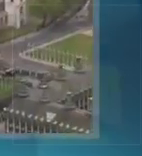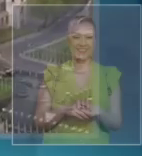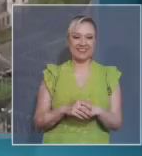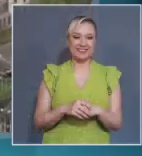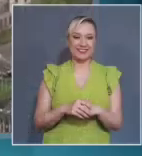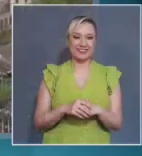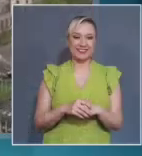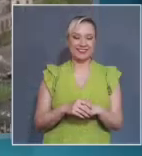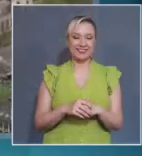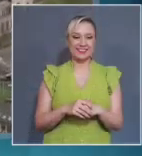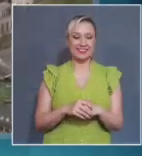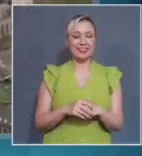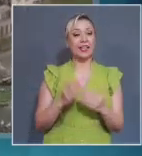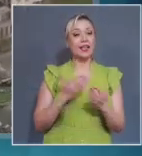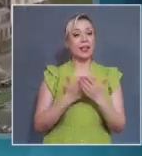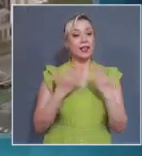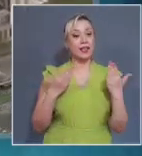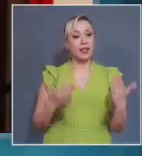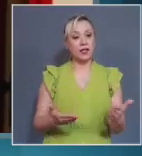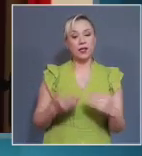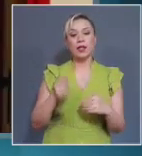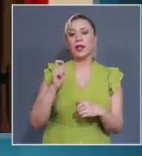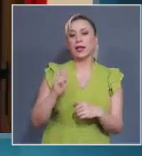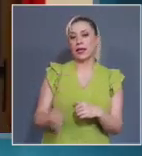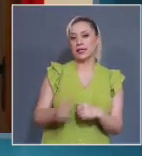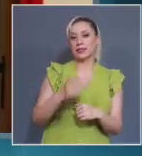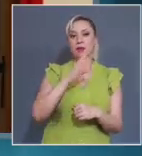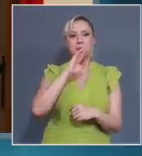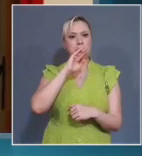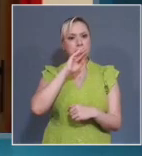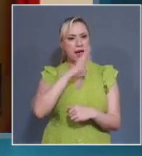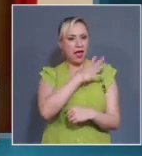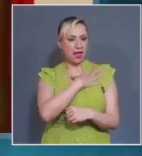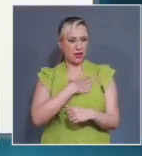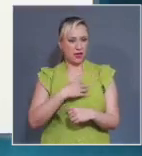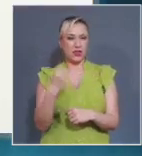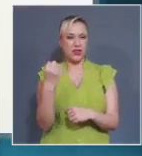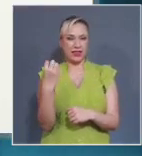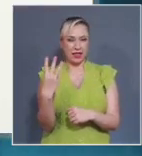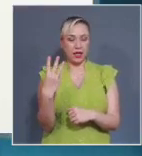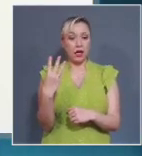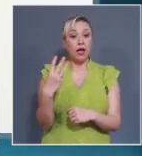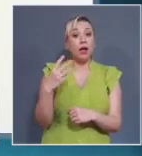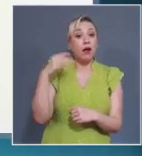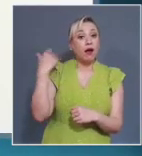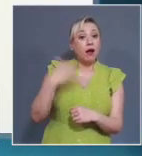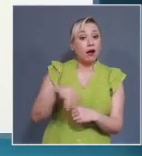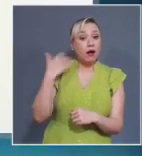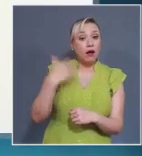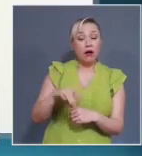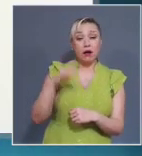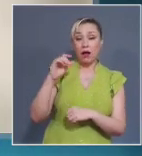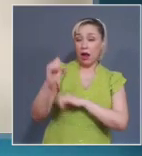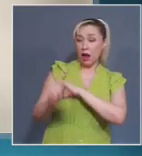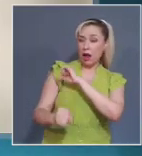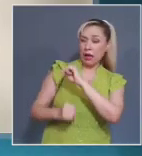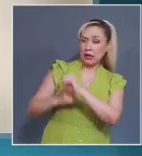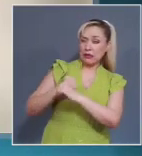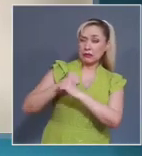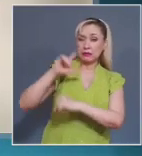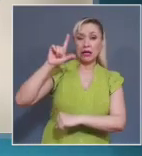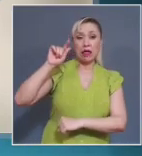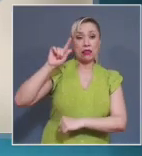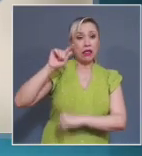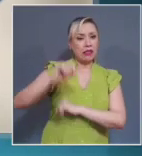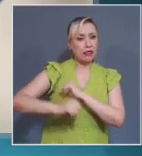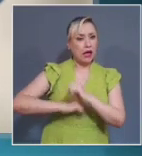Una madre de 3 hijos fue sentenciada a 28 meses de prisión por inducirse un aborto espontáneo después de 32 semanas de embarazo, siendo el límite de